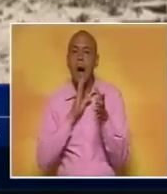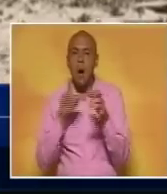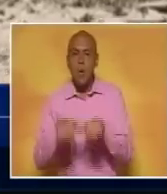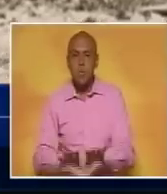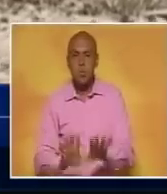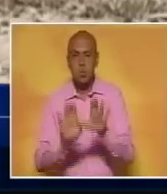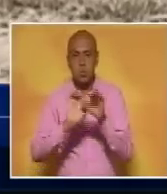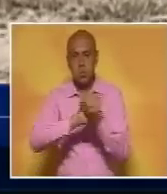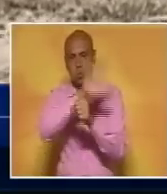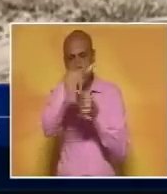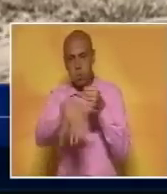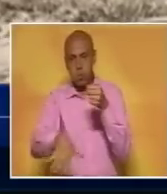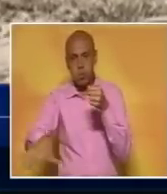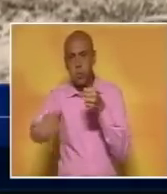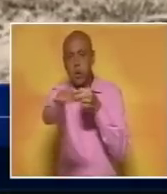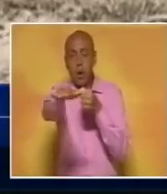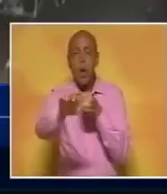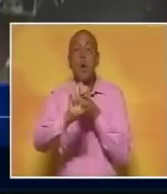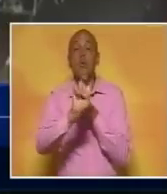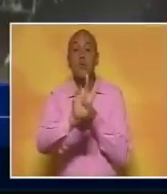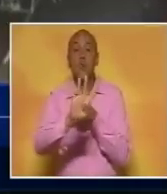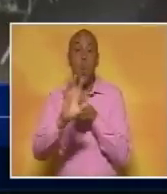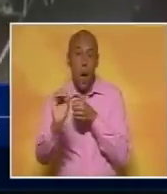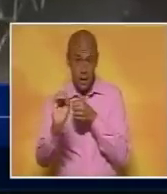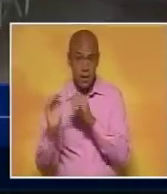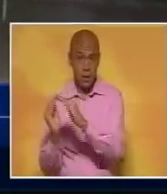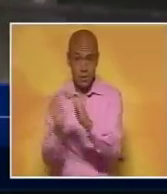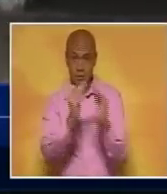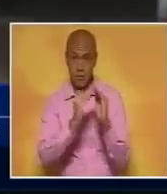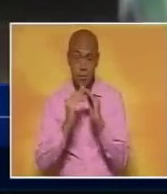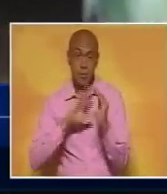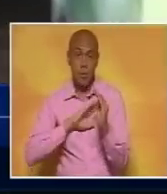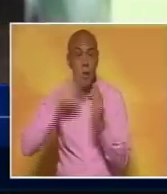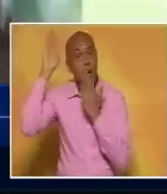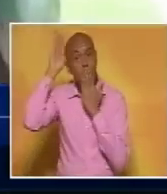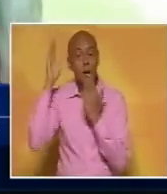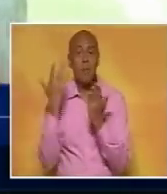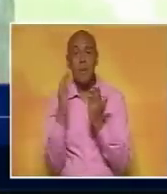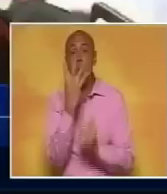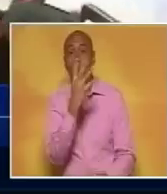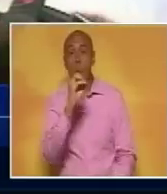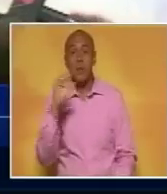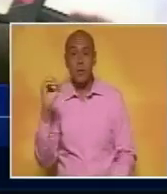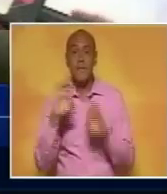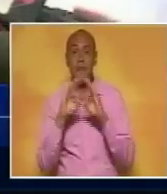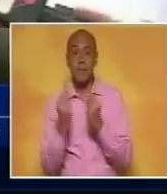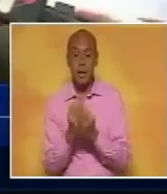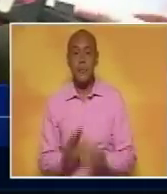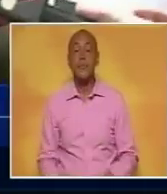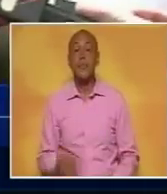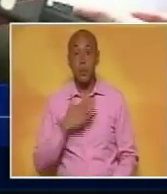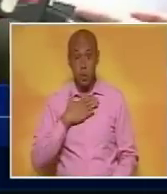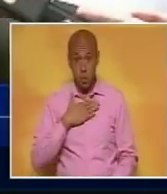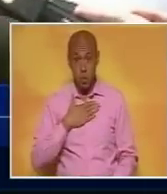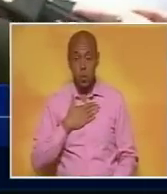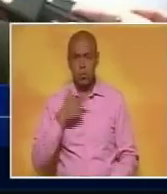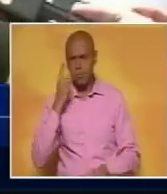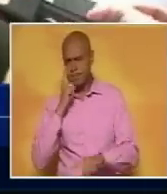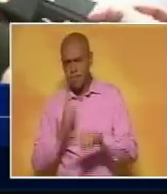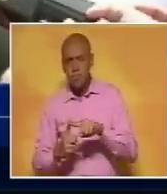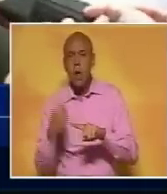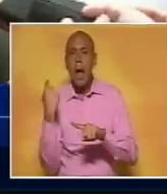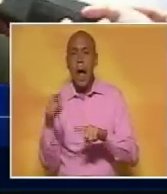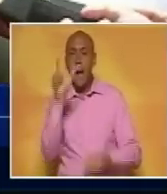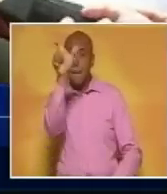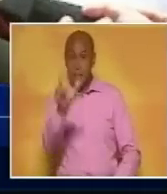a 240 asentamientos indígenas y que impactó en al menos 400 familias. Hemos podido localizar una